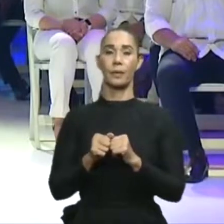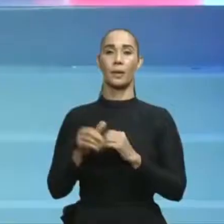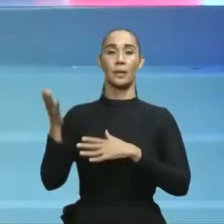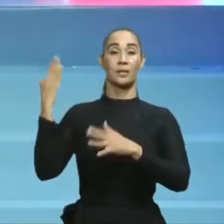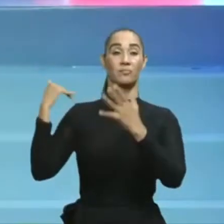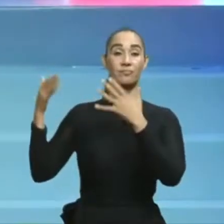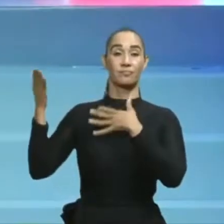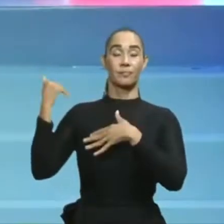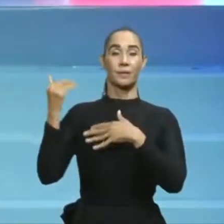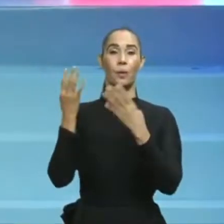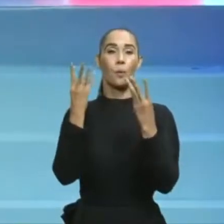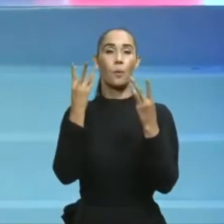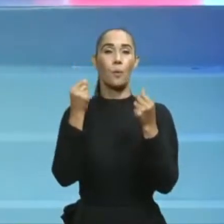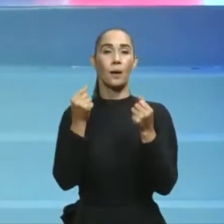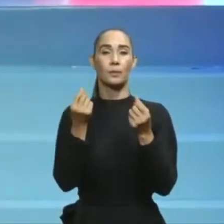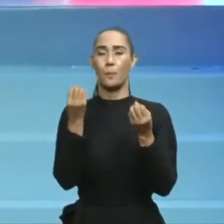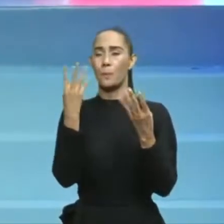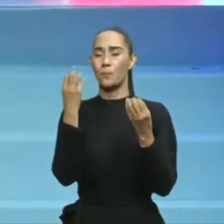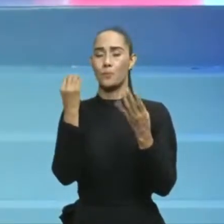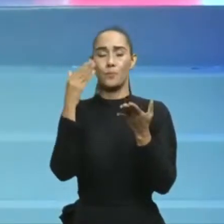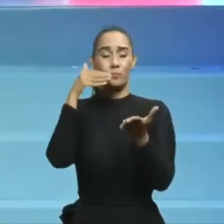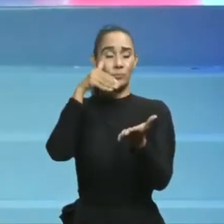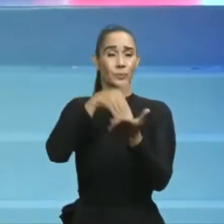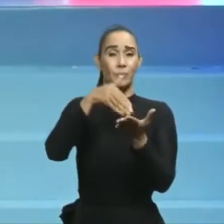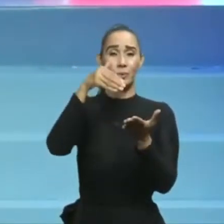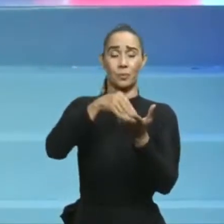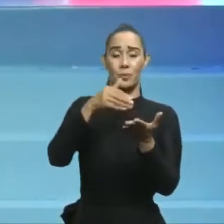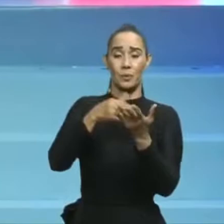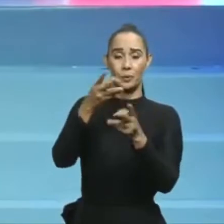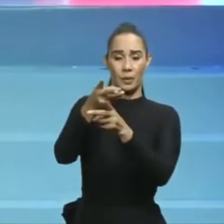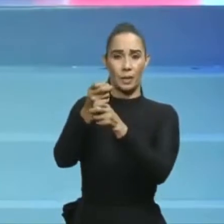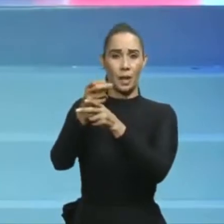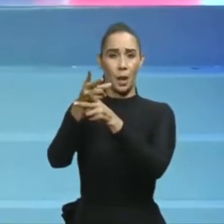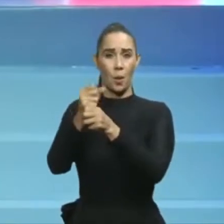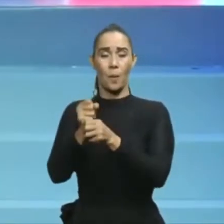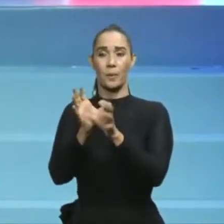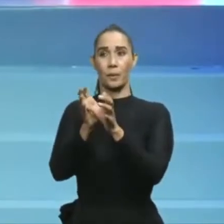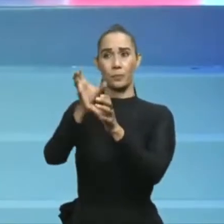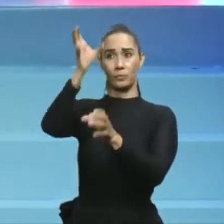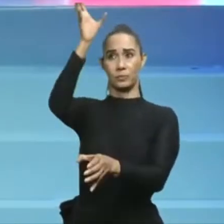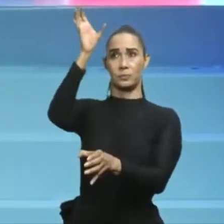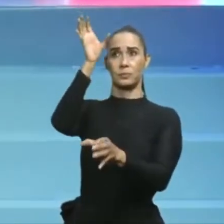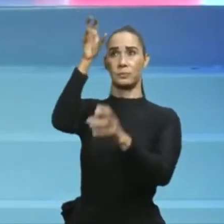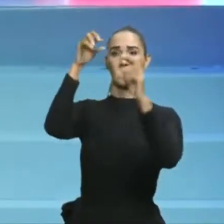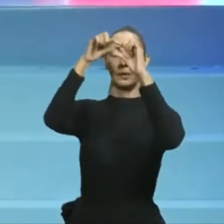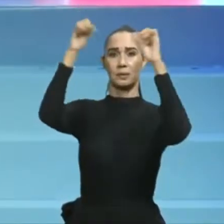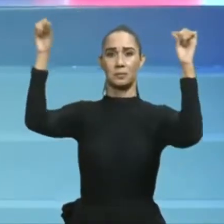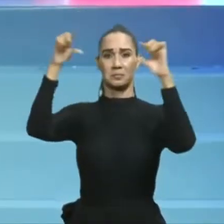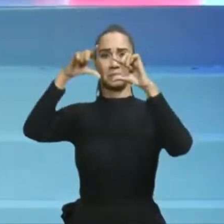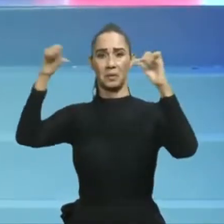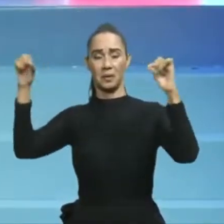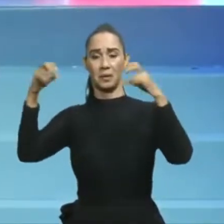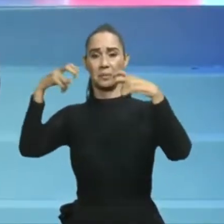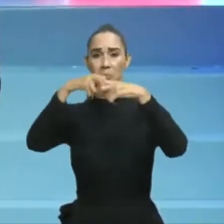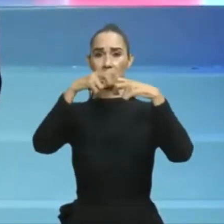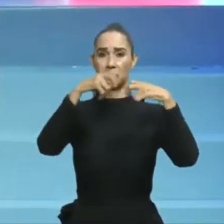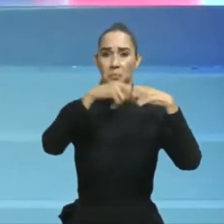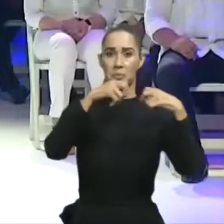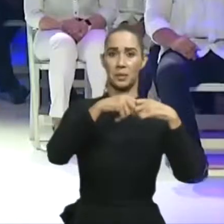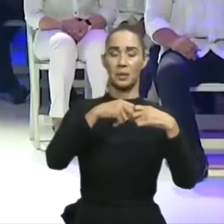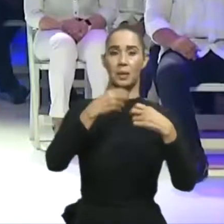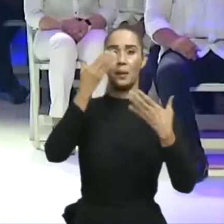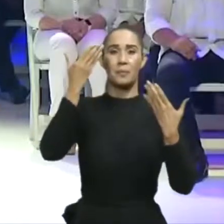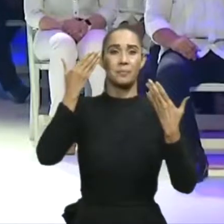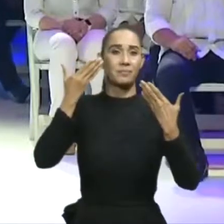pasado se invirtieron miles de millones de pesos en las compras de medidores y transformadores de redes cables y accesorios pero